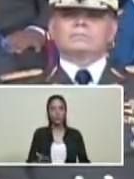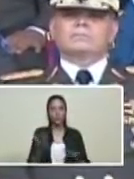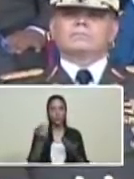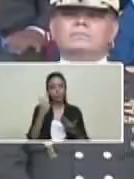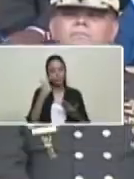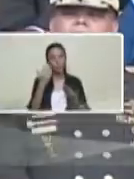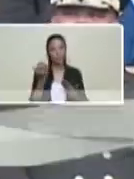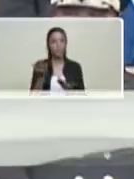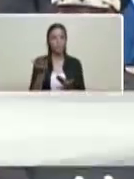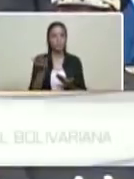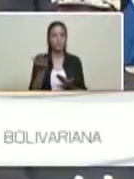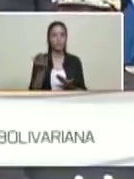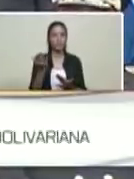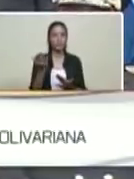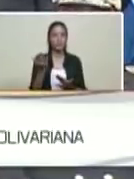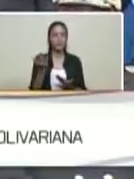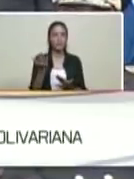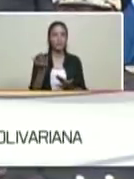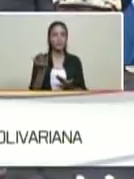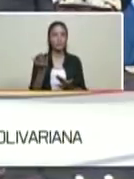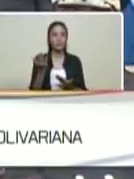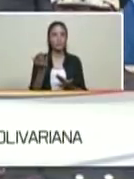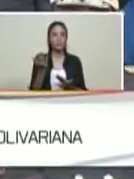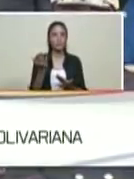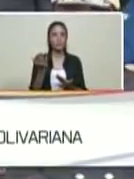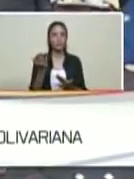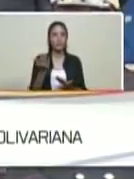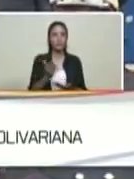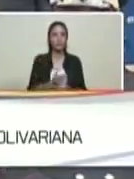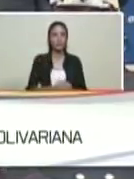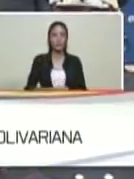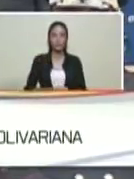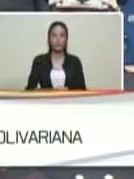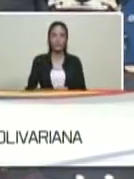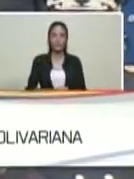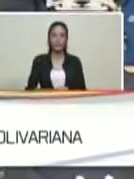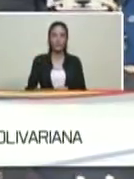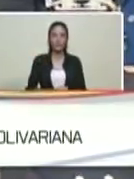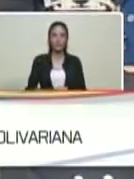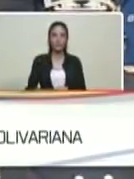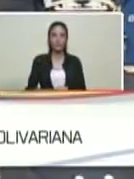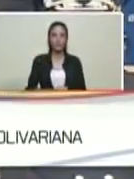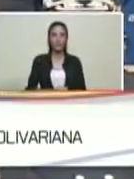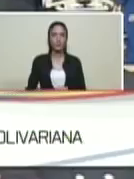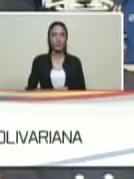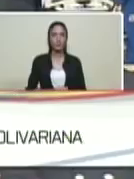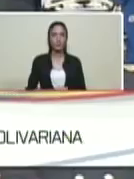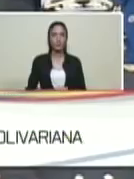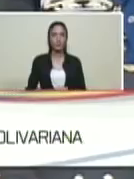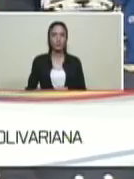miembros de los estados mayores de los cuatro componentes y de la milicia nacional bolivariana presentes